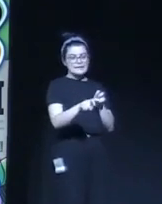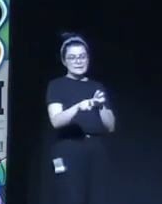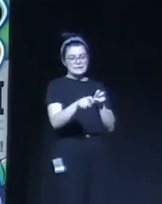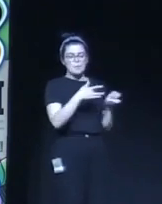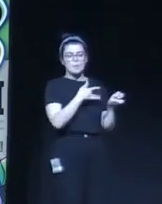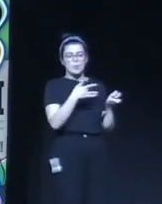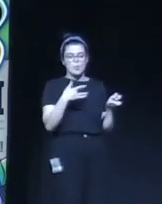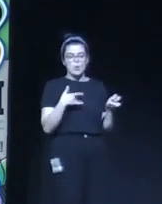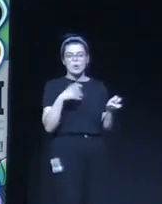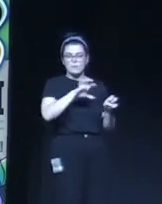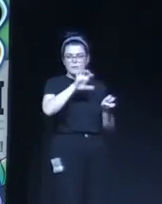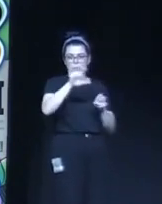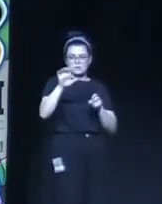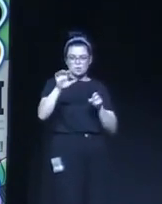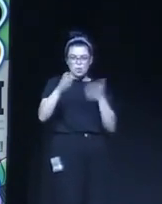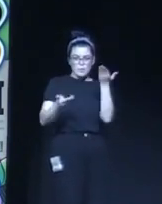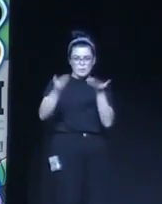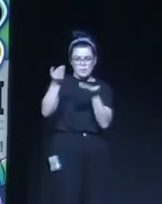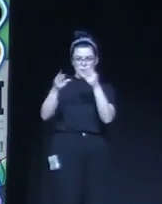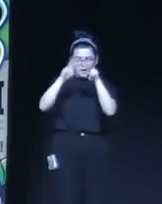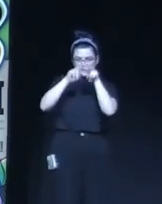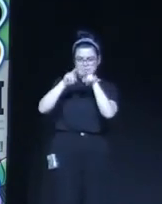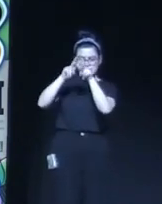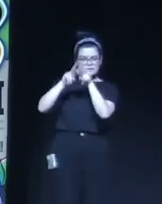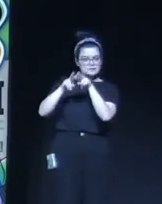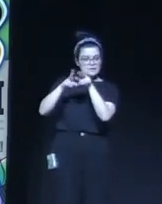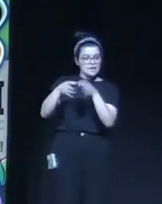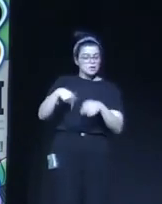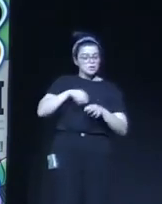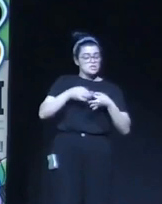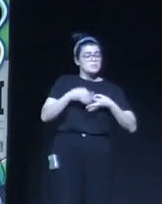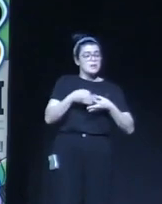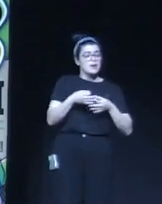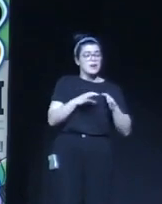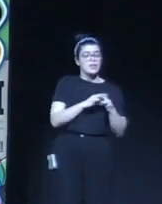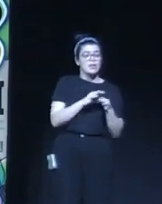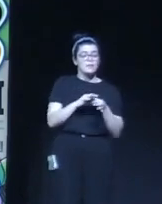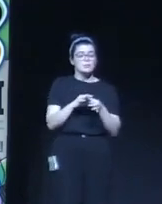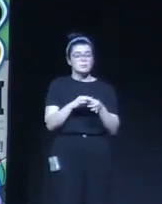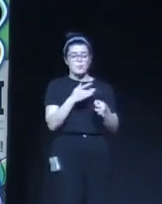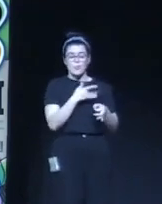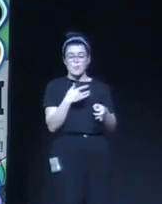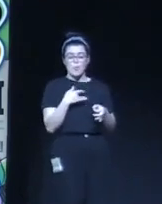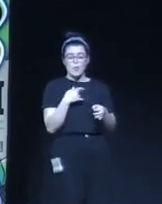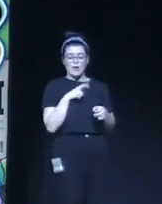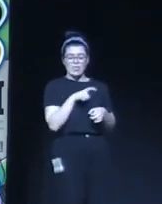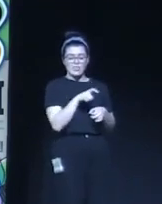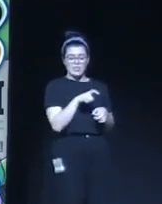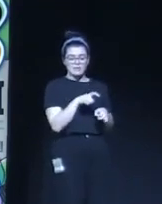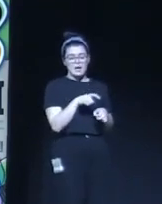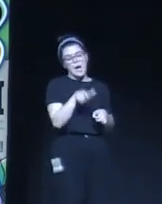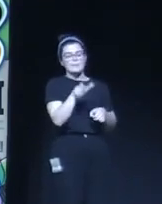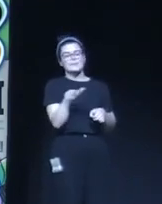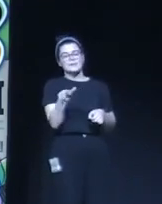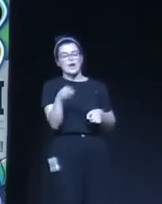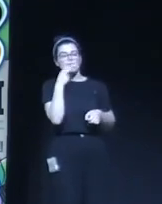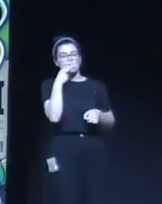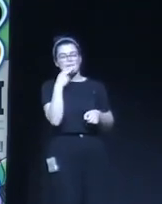en varios países, y siempre relacionamos el cáncer de pulmón con la gente que fuma, pero de ese